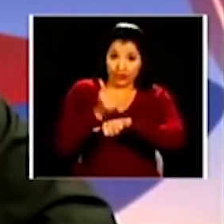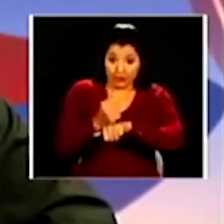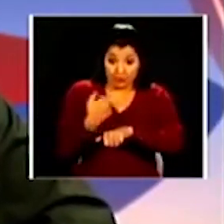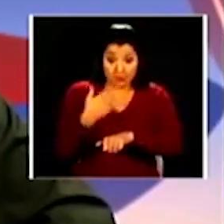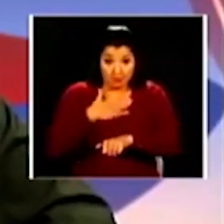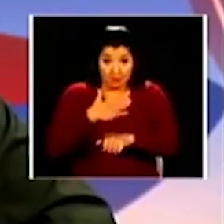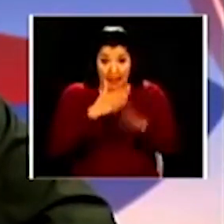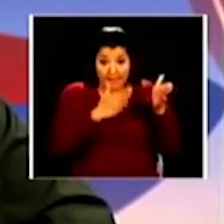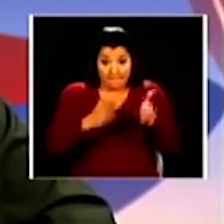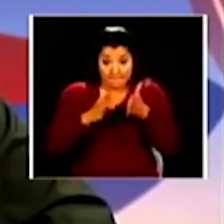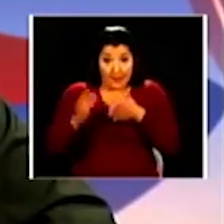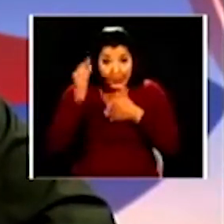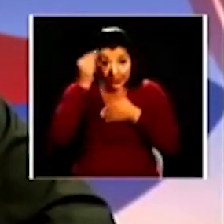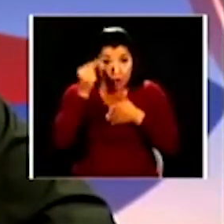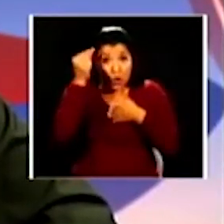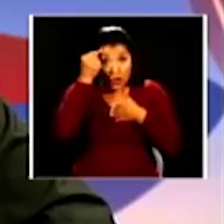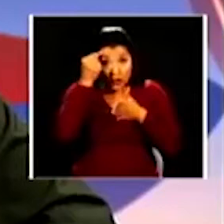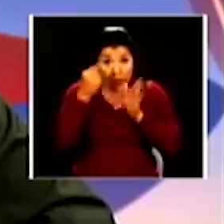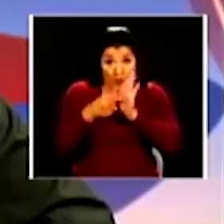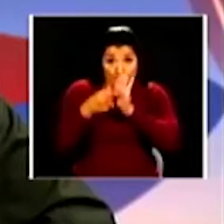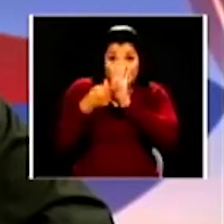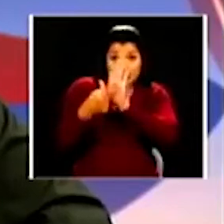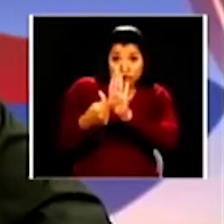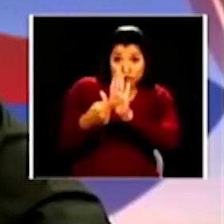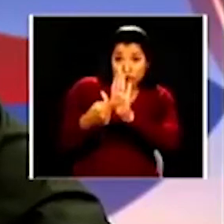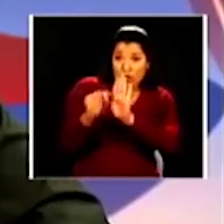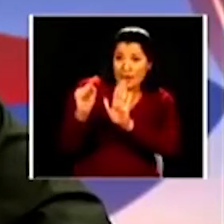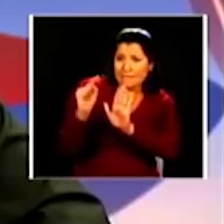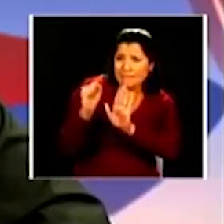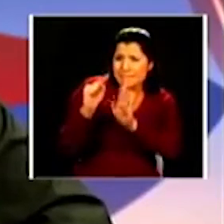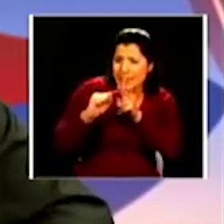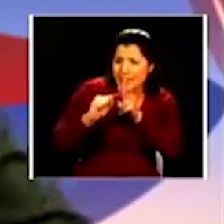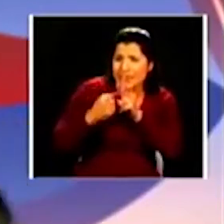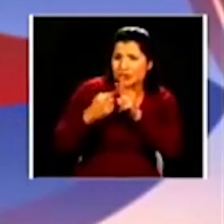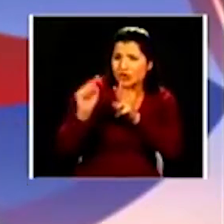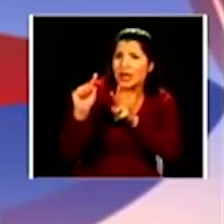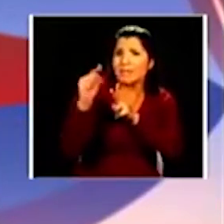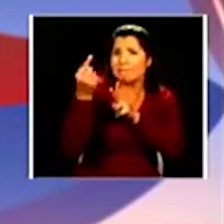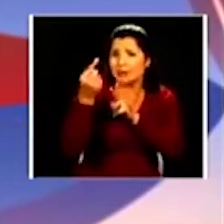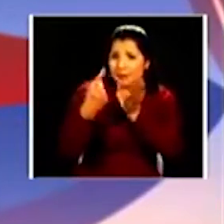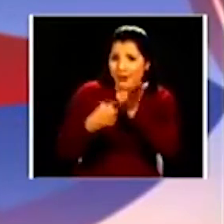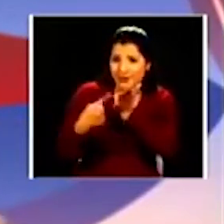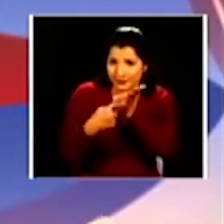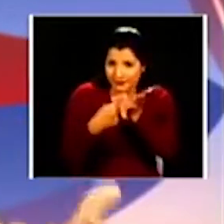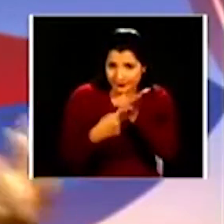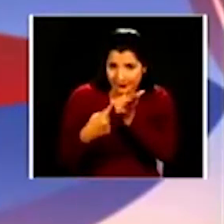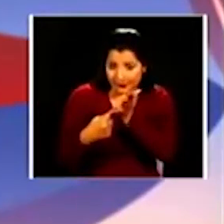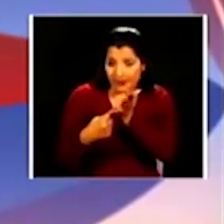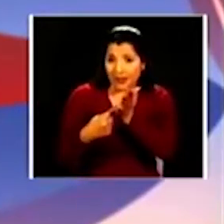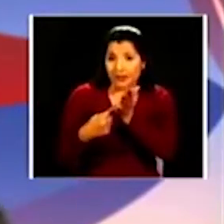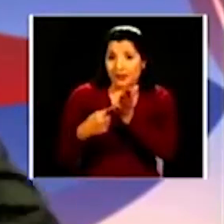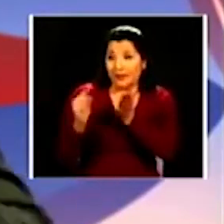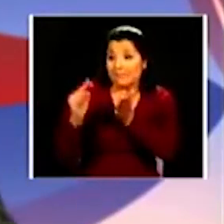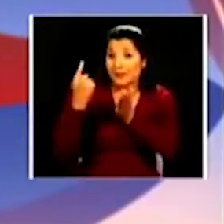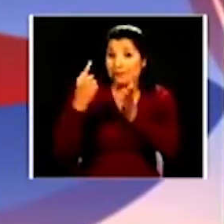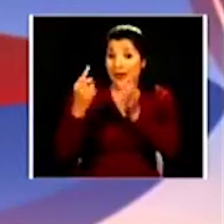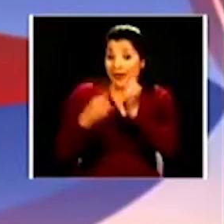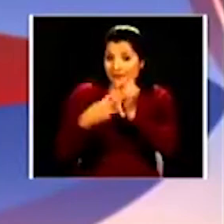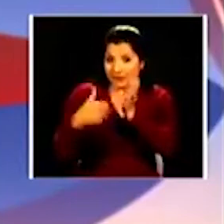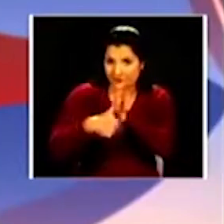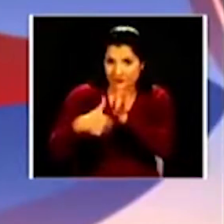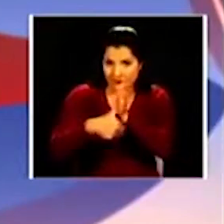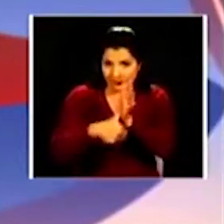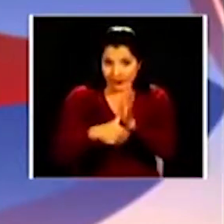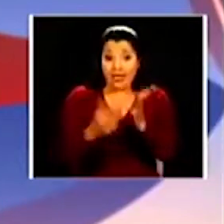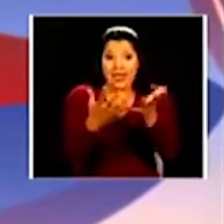gobierno presentado a principios de la primera ronda, un equipo, una comisión especializada en recibir esas denuncias,